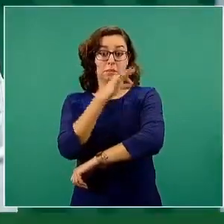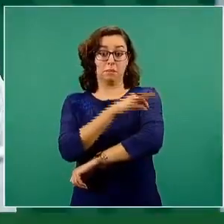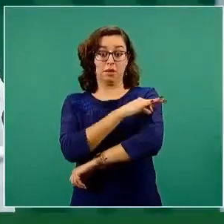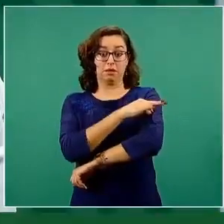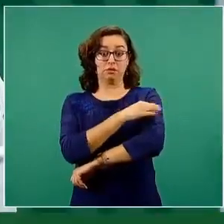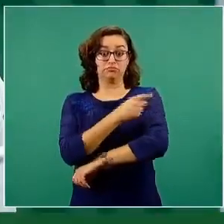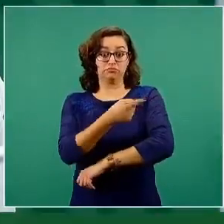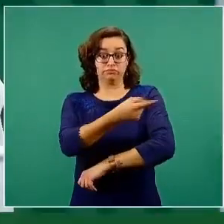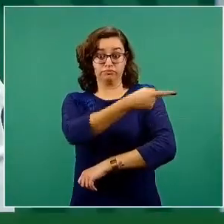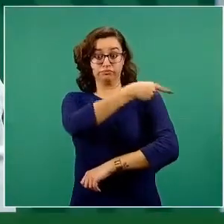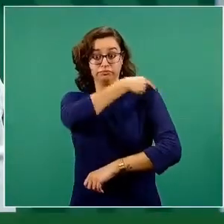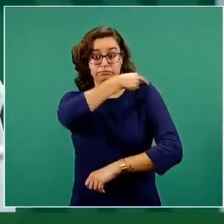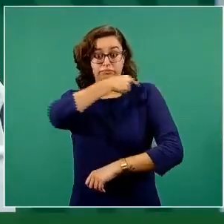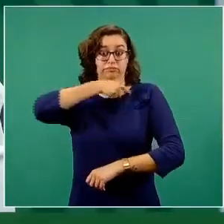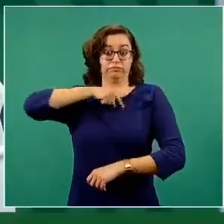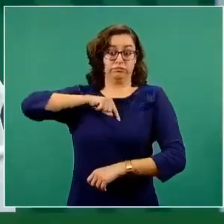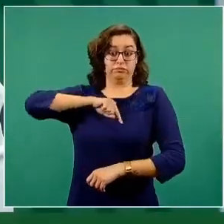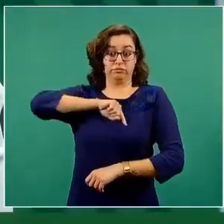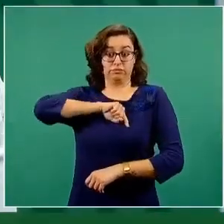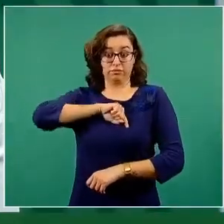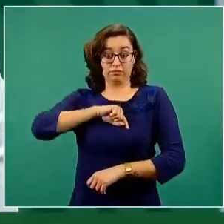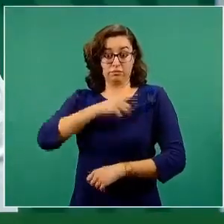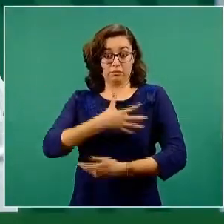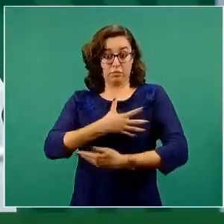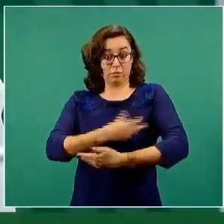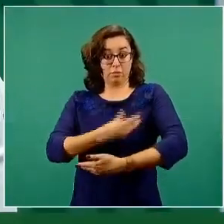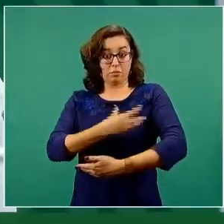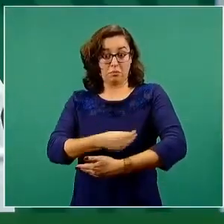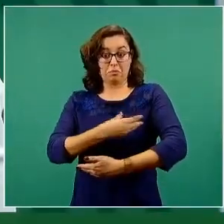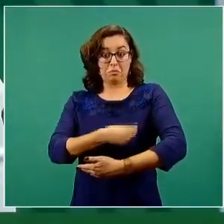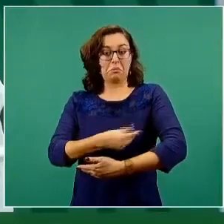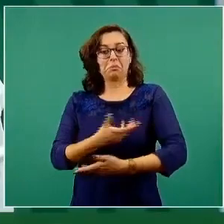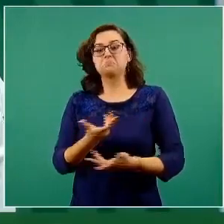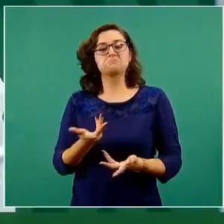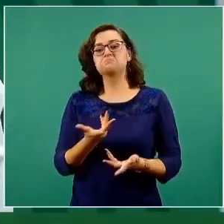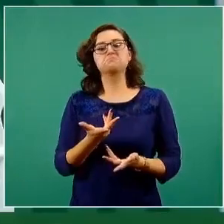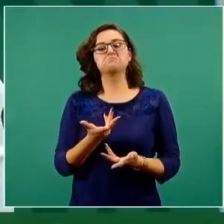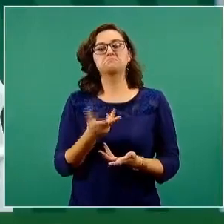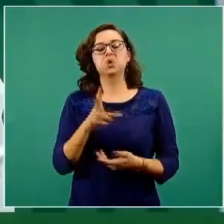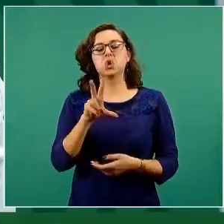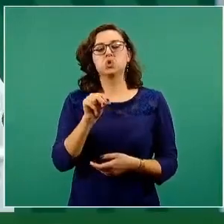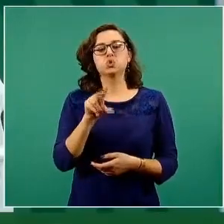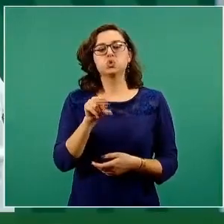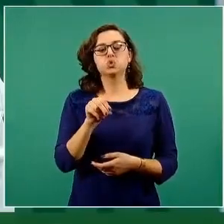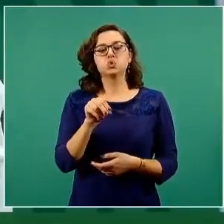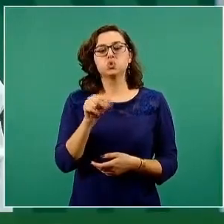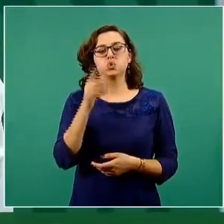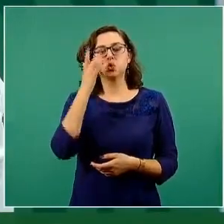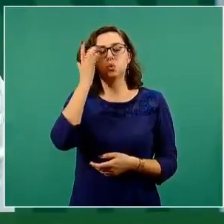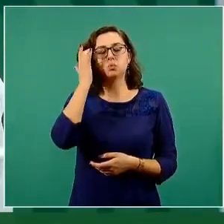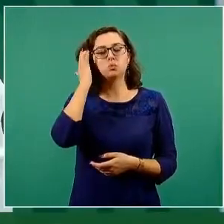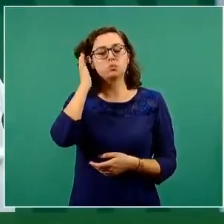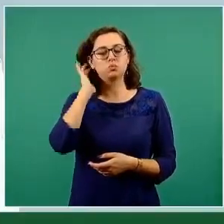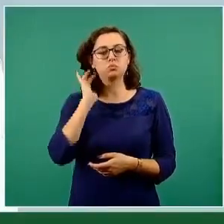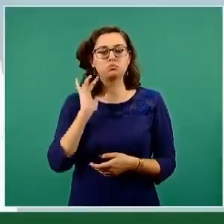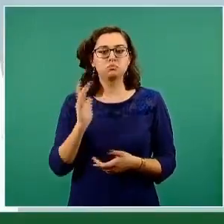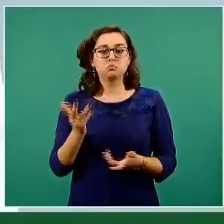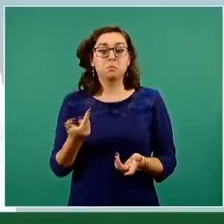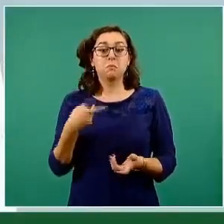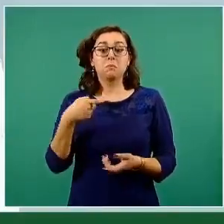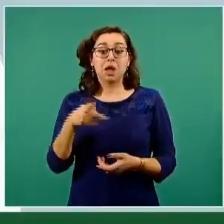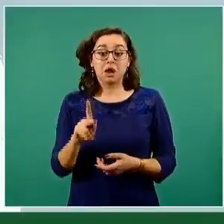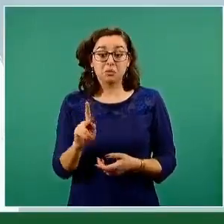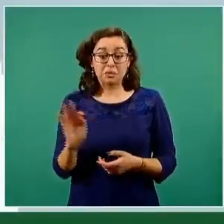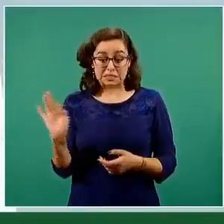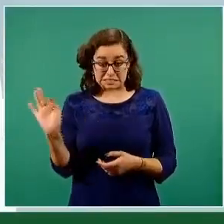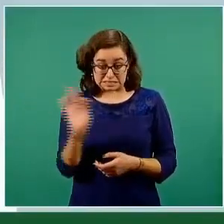y en caso de que sí pudiera pasar, son vacunas que no utilizan al virus vivo atenuado, que son las